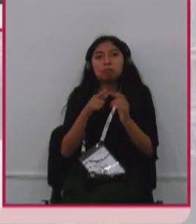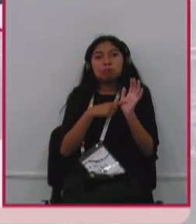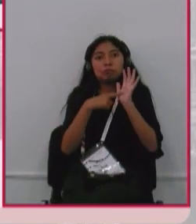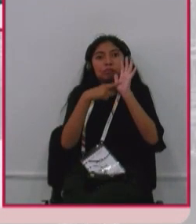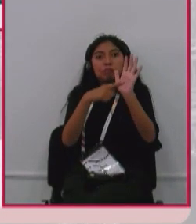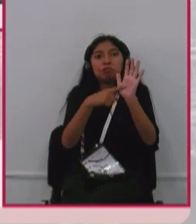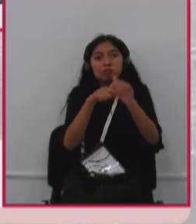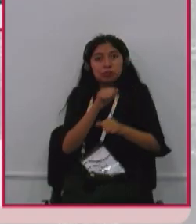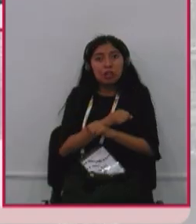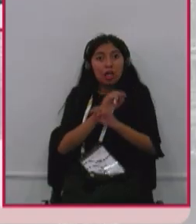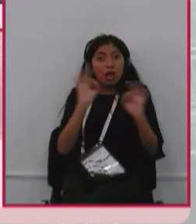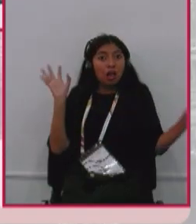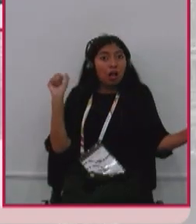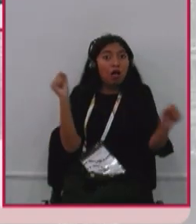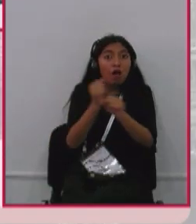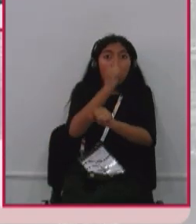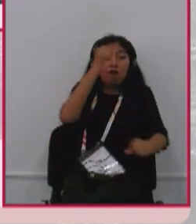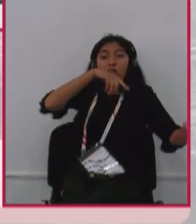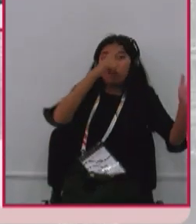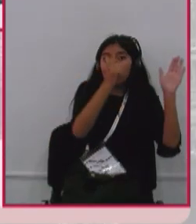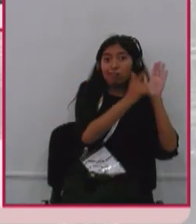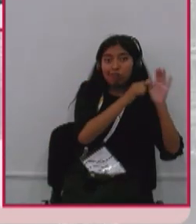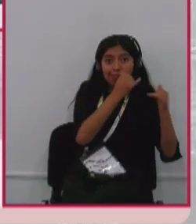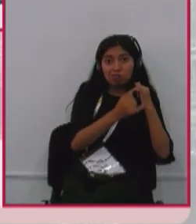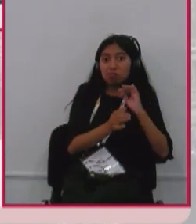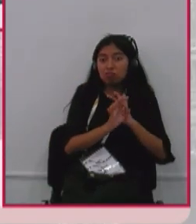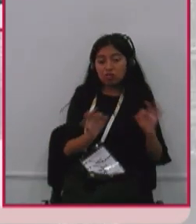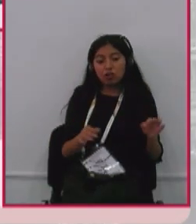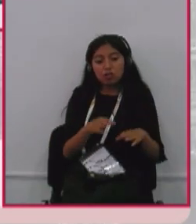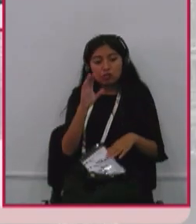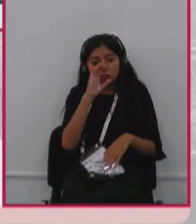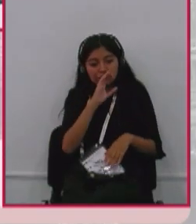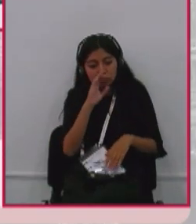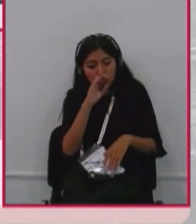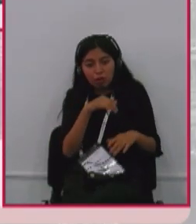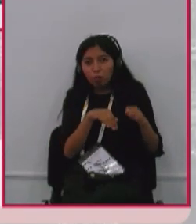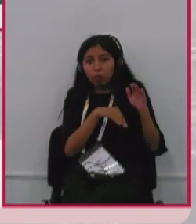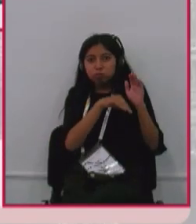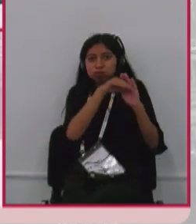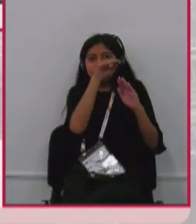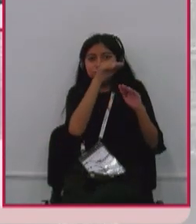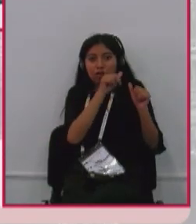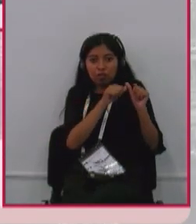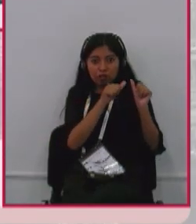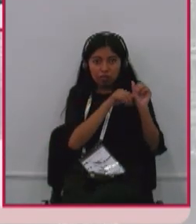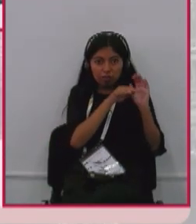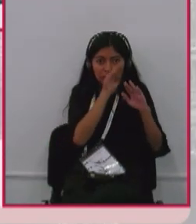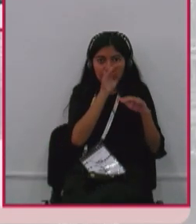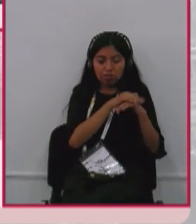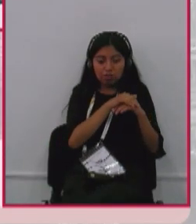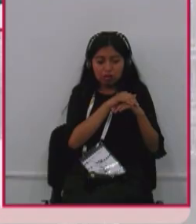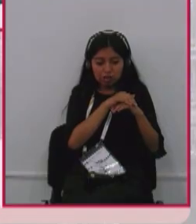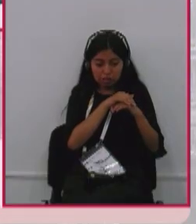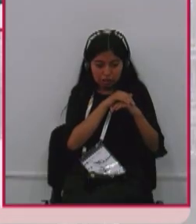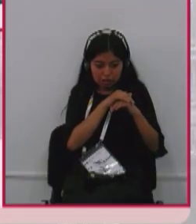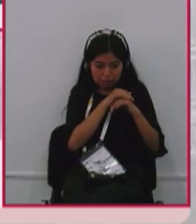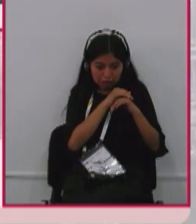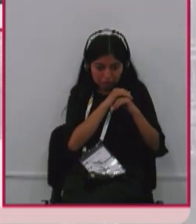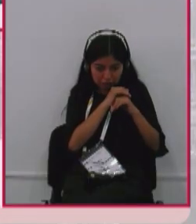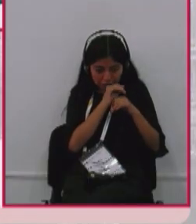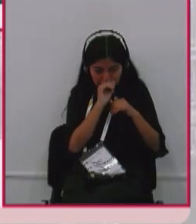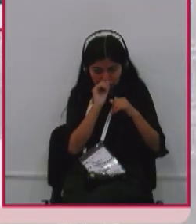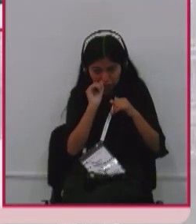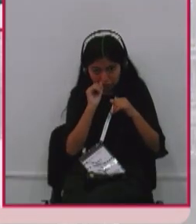no se lograban las leyes finales. Ellos buscaban una ley final por sobre 100 gramos por tonelada de oro. Se hicieron la prueba de